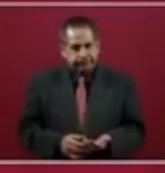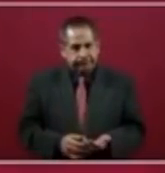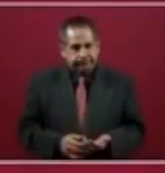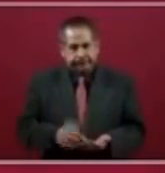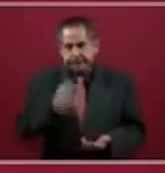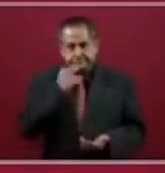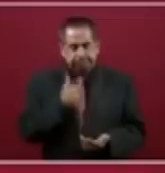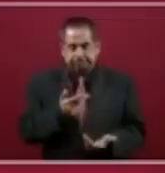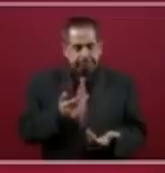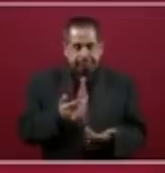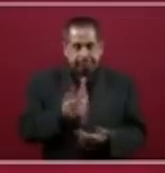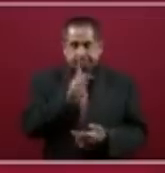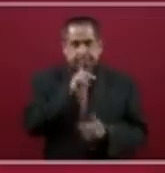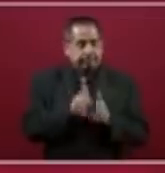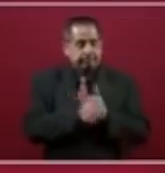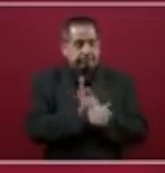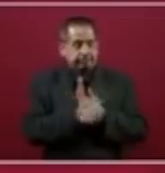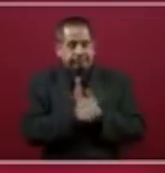nos convertimos